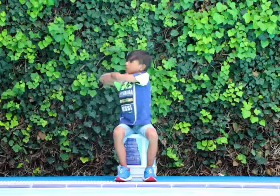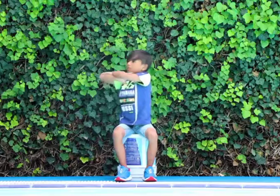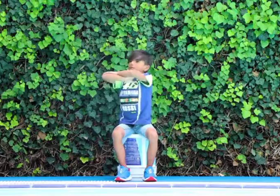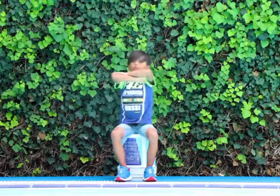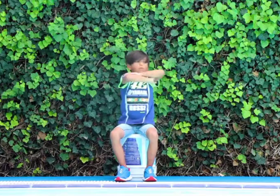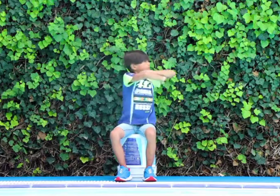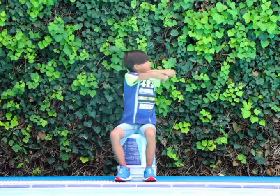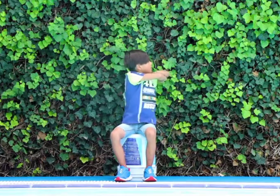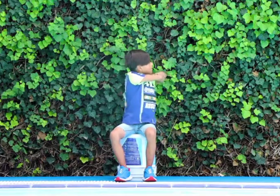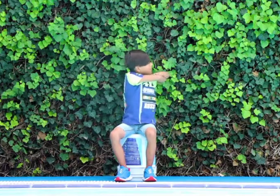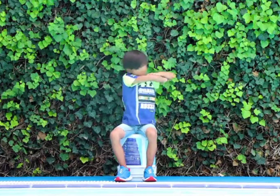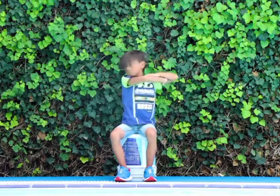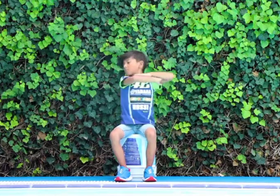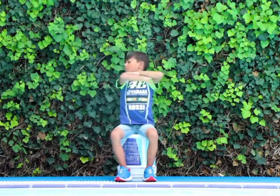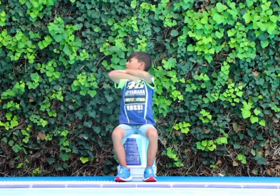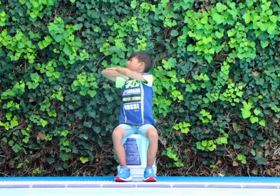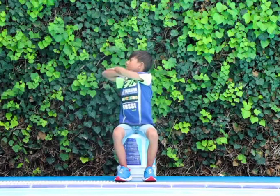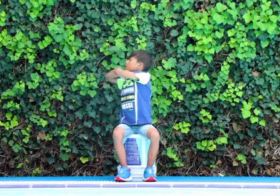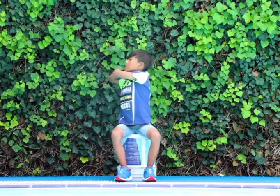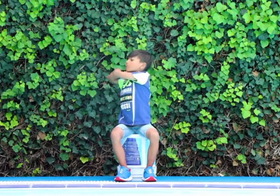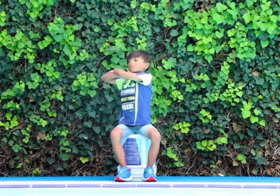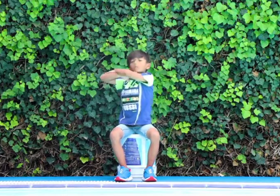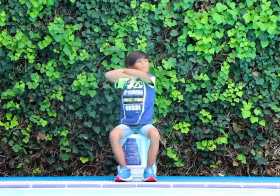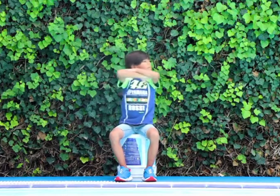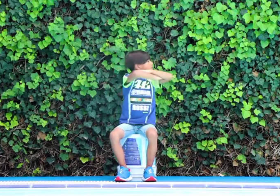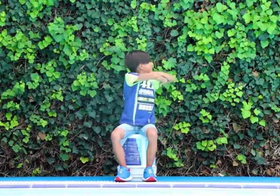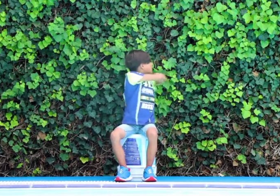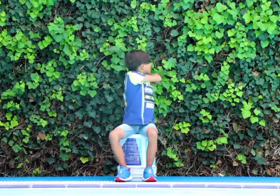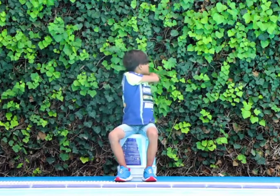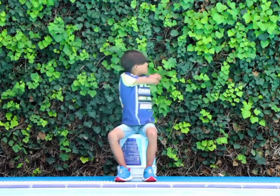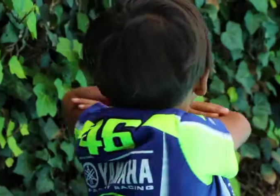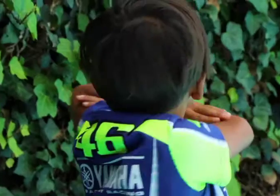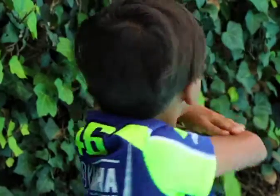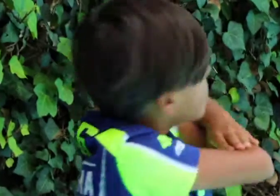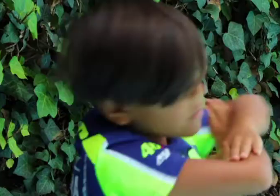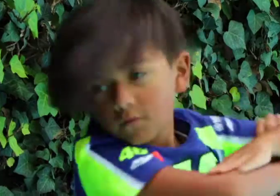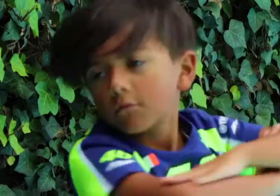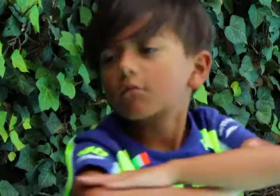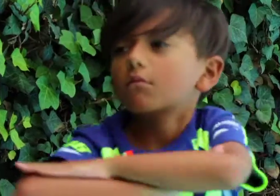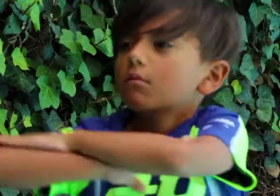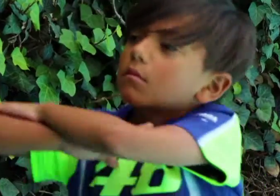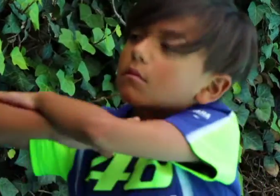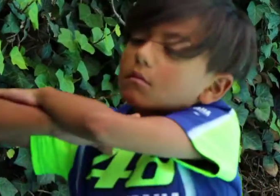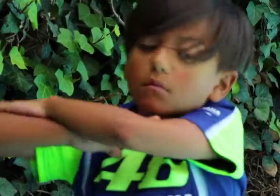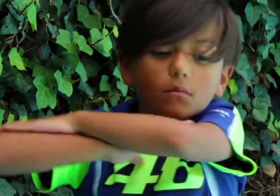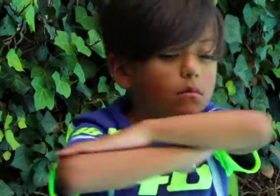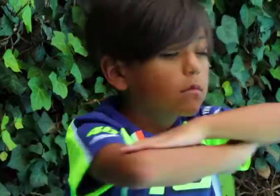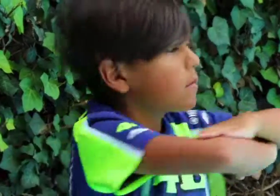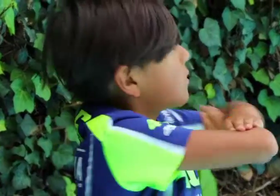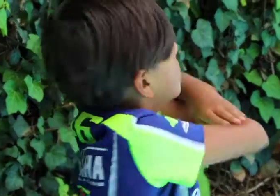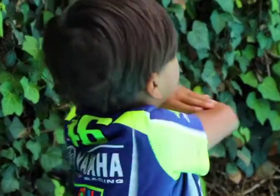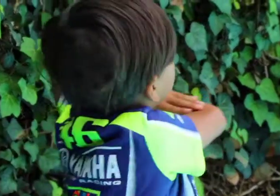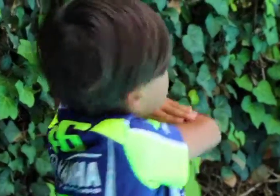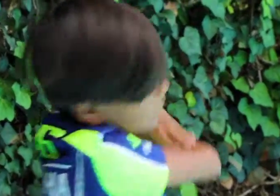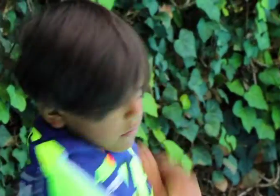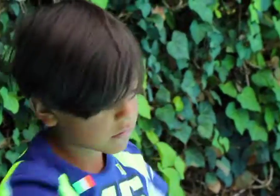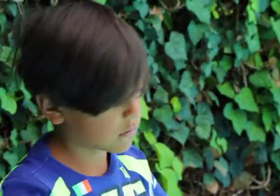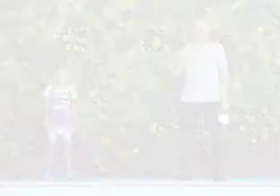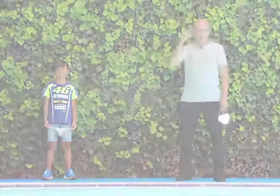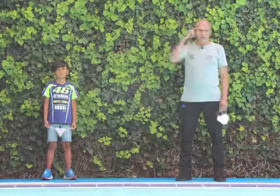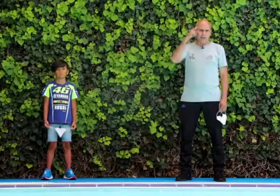la espalda. Acompañamos con la cabeza. Muy bien, toda la torsión. Bien, una más.